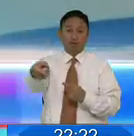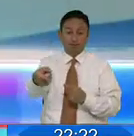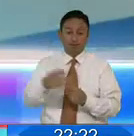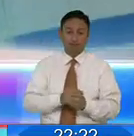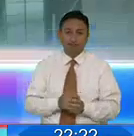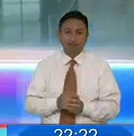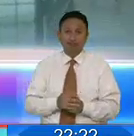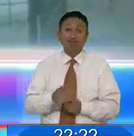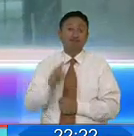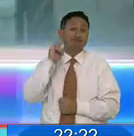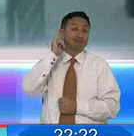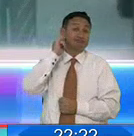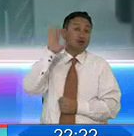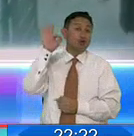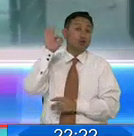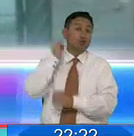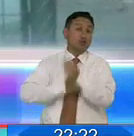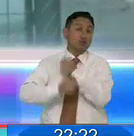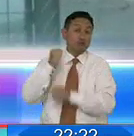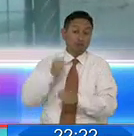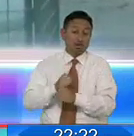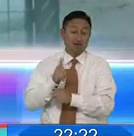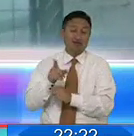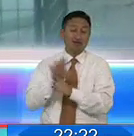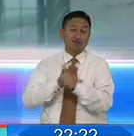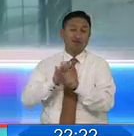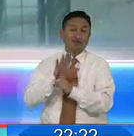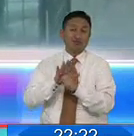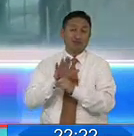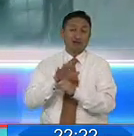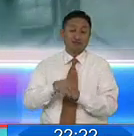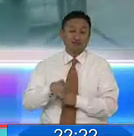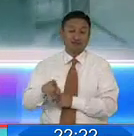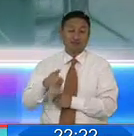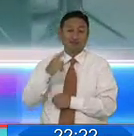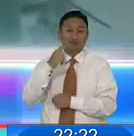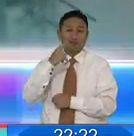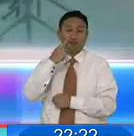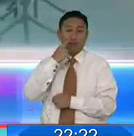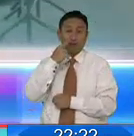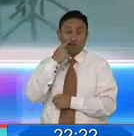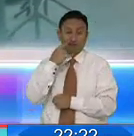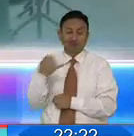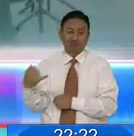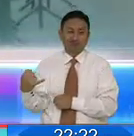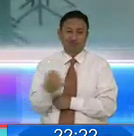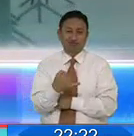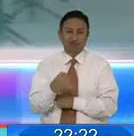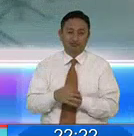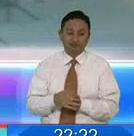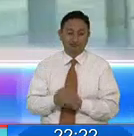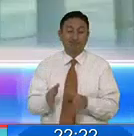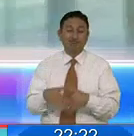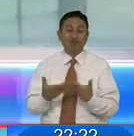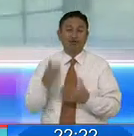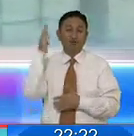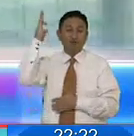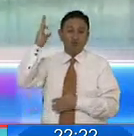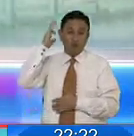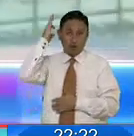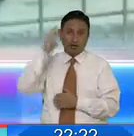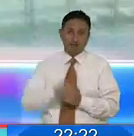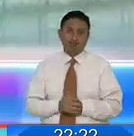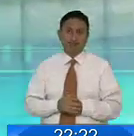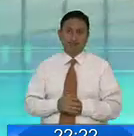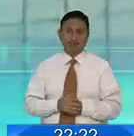pequeña de nueve años habría sido abusada sexualmente por su propio progenitor es todo sucedió en tulcán además